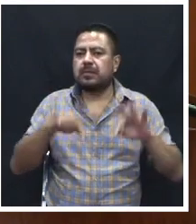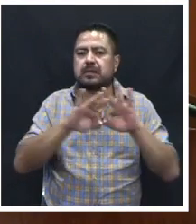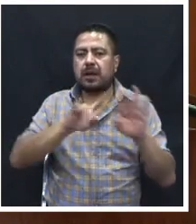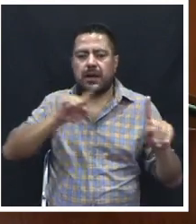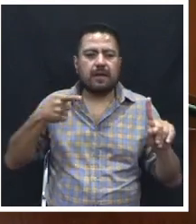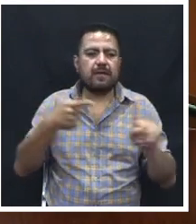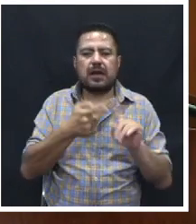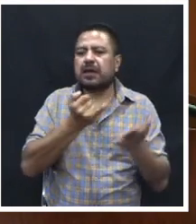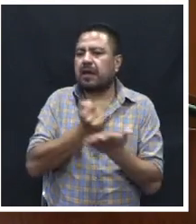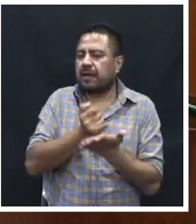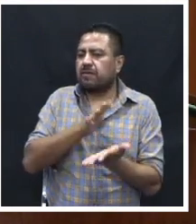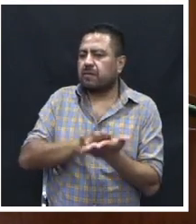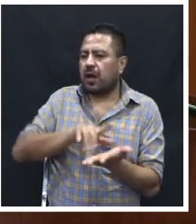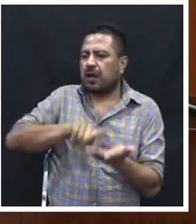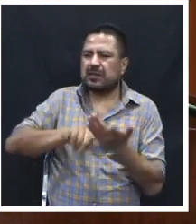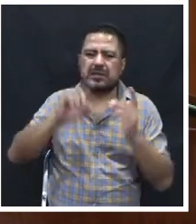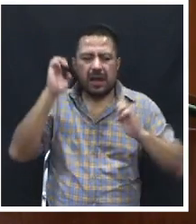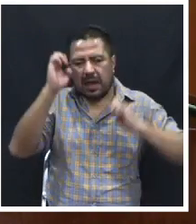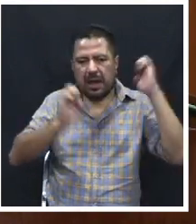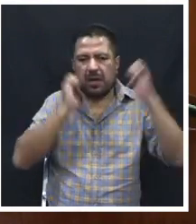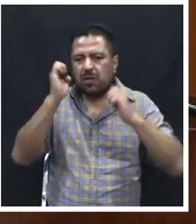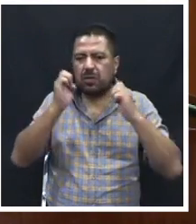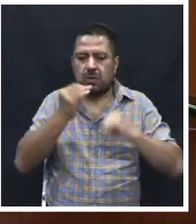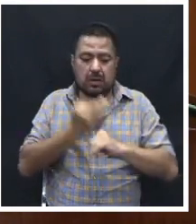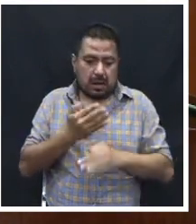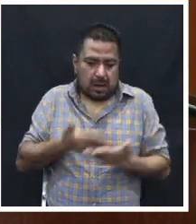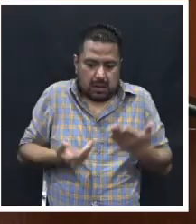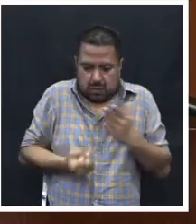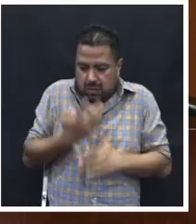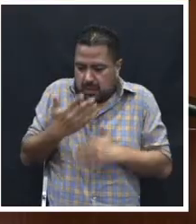a la información ambiental en la era digital.